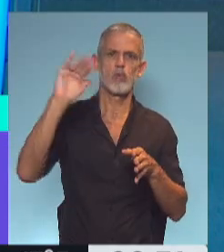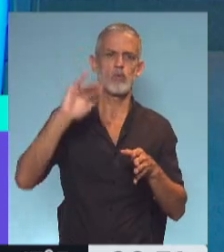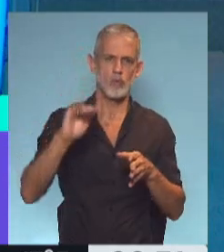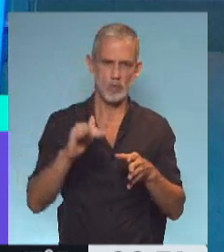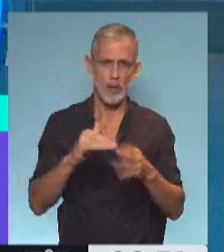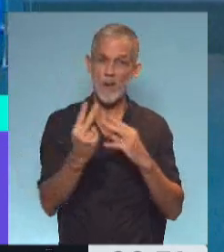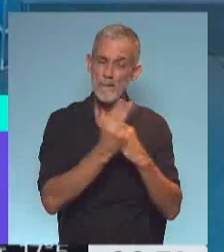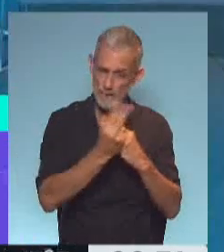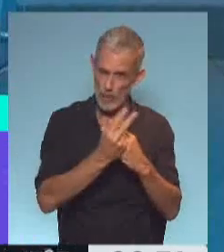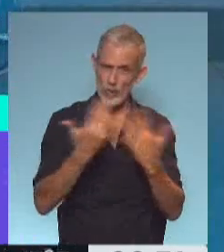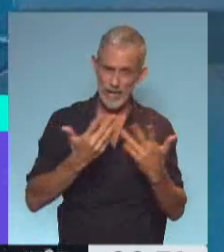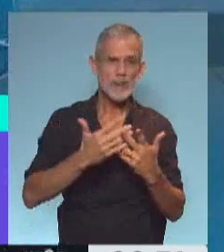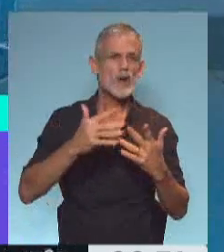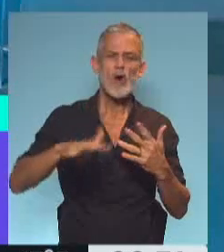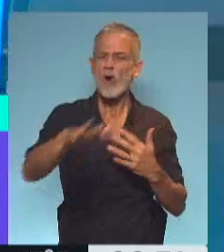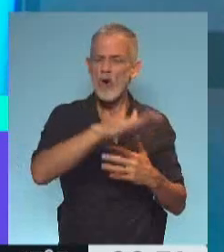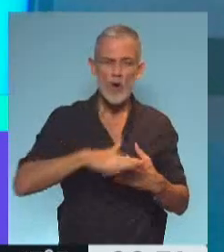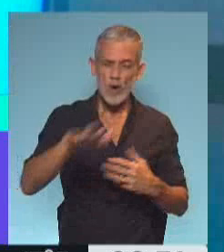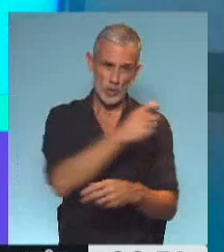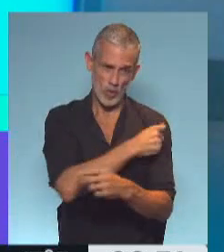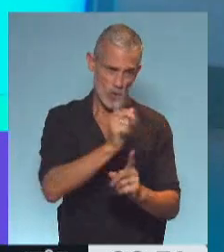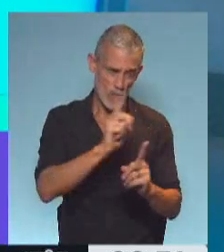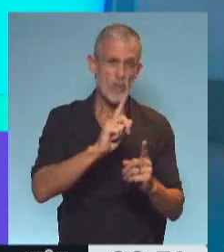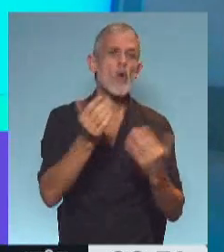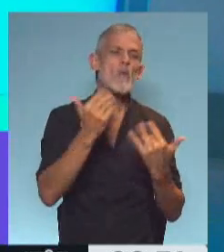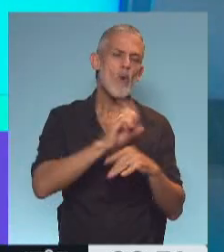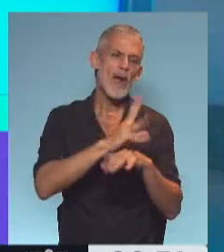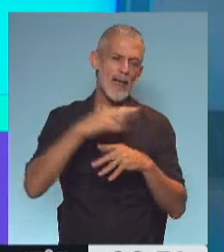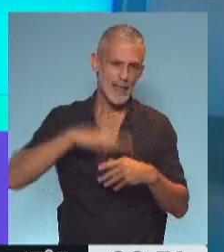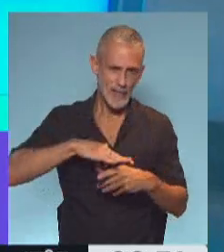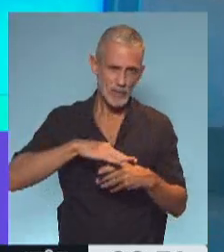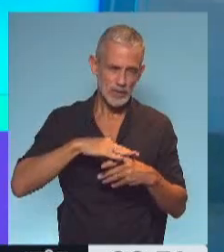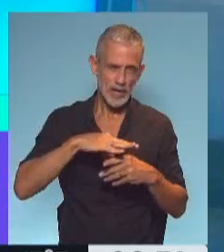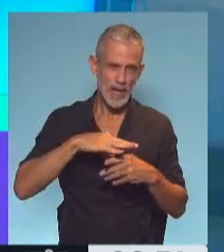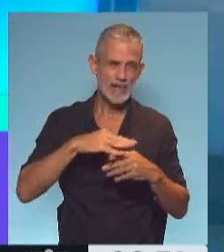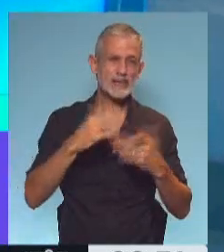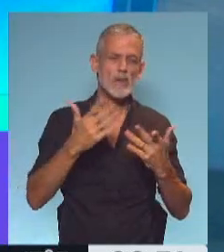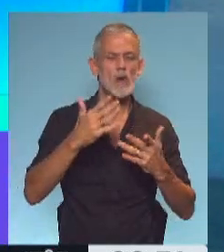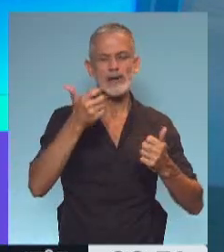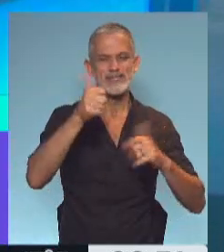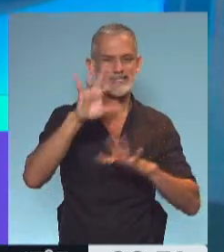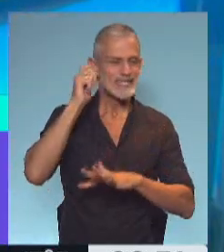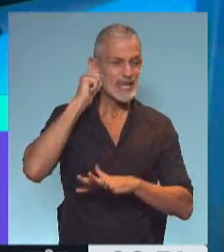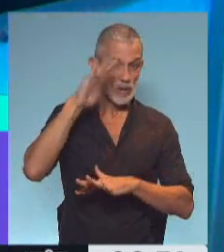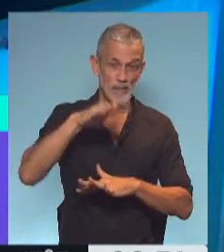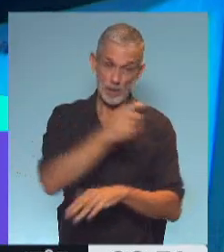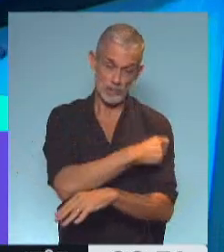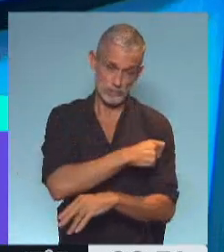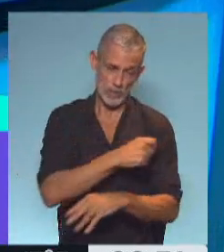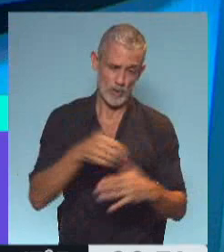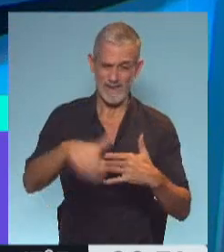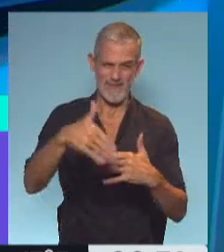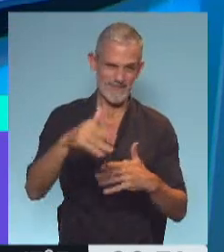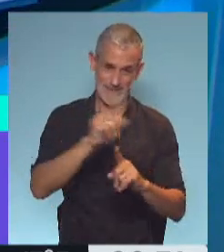pero todo el resto de la masa poblacional susceptible, ¿sí?, fundamentalmente menores de 60, que no van a recibir rápidamente